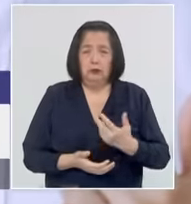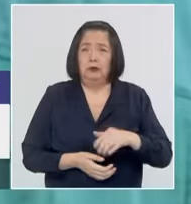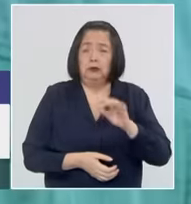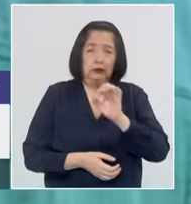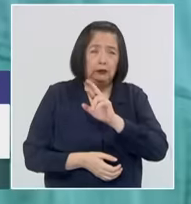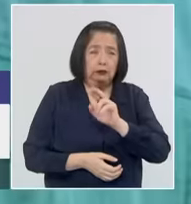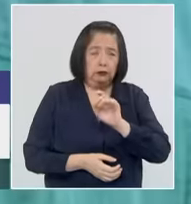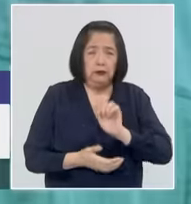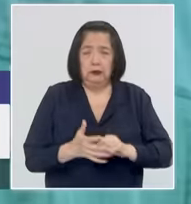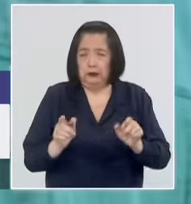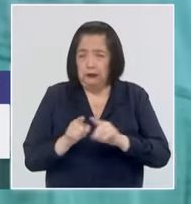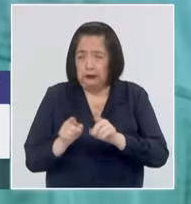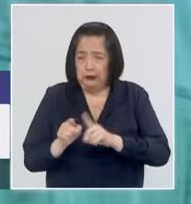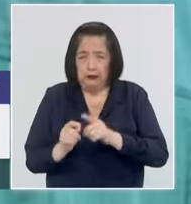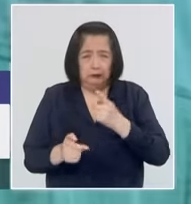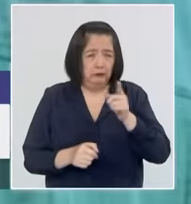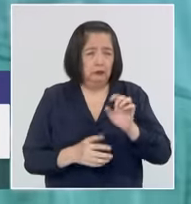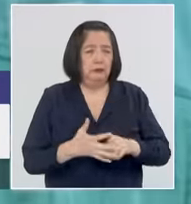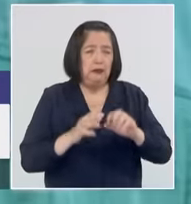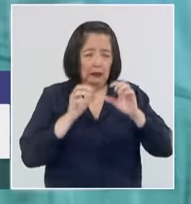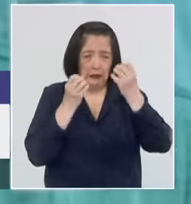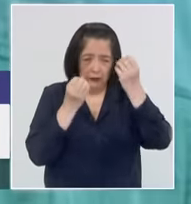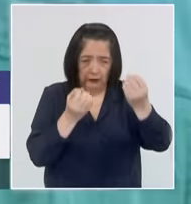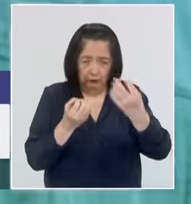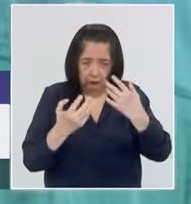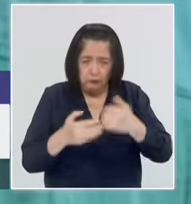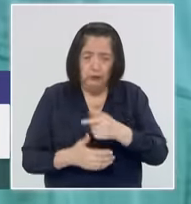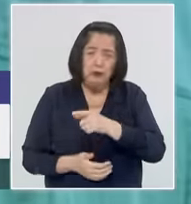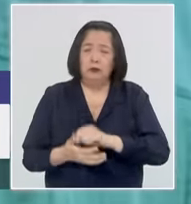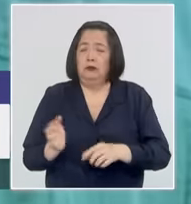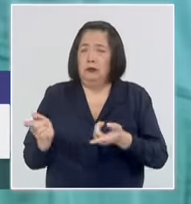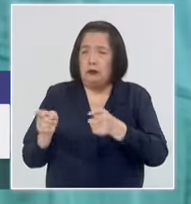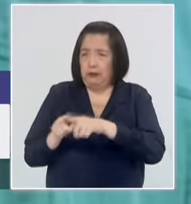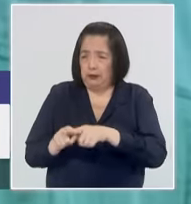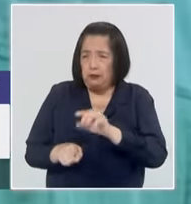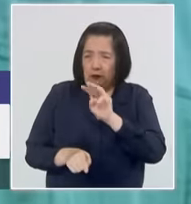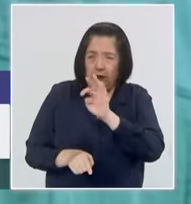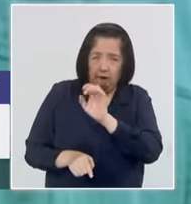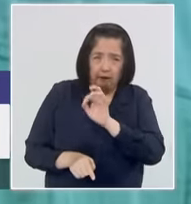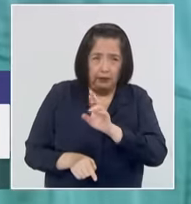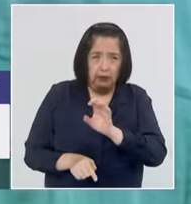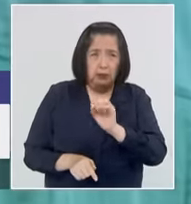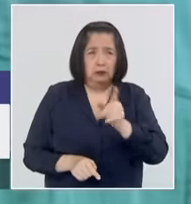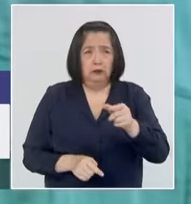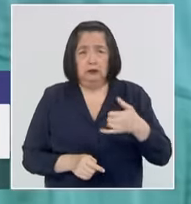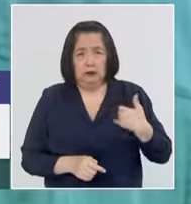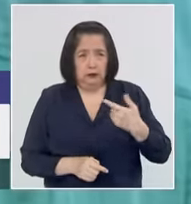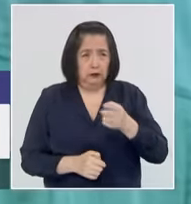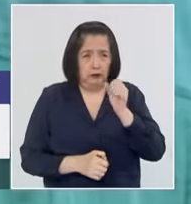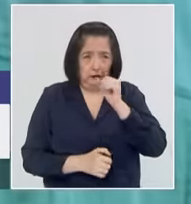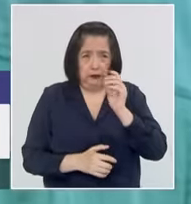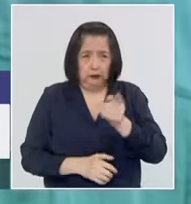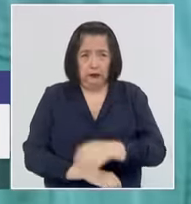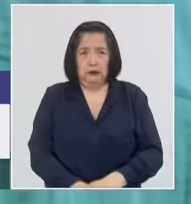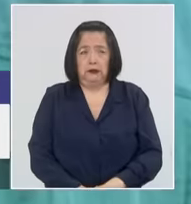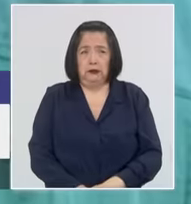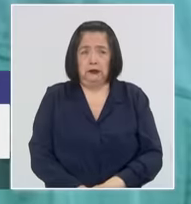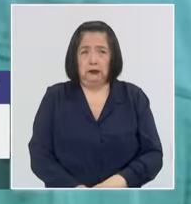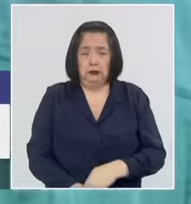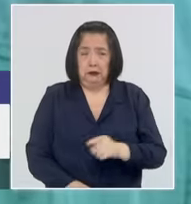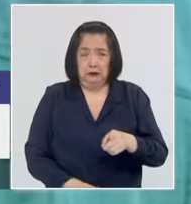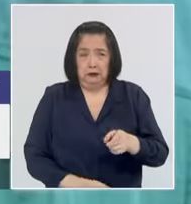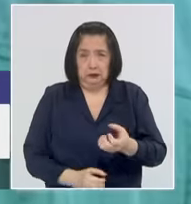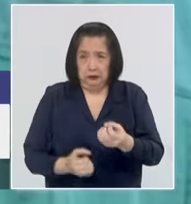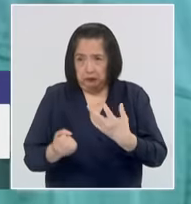Cristian Cano, y también corroborando un poco los datos con Wilfredo Quispe, la pareja de esa joven cantante, él nos